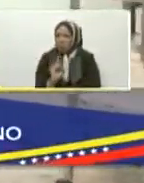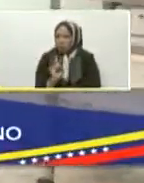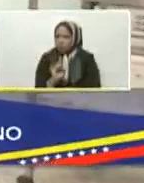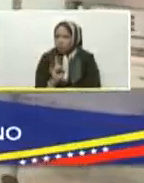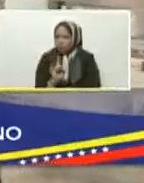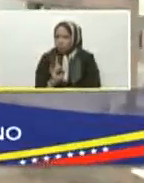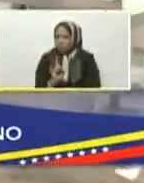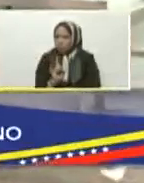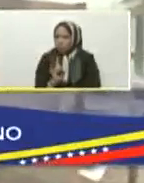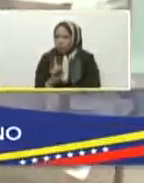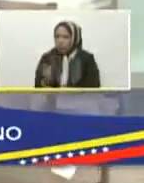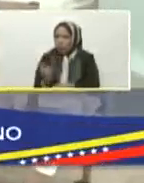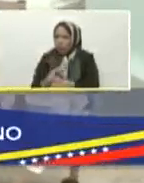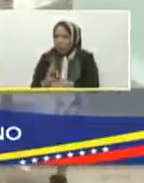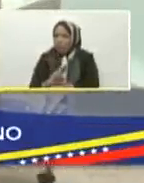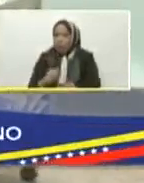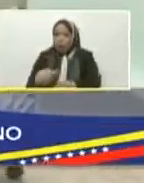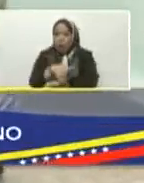Un relámpago.